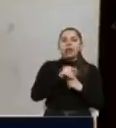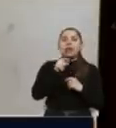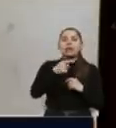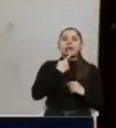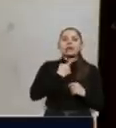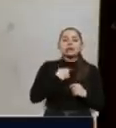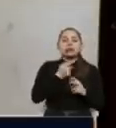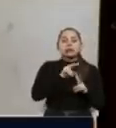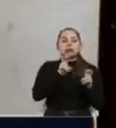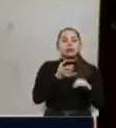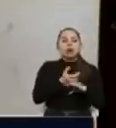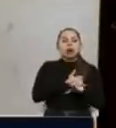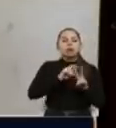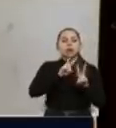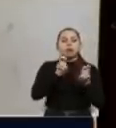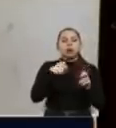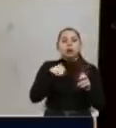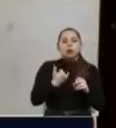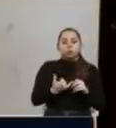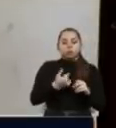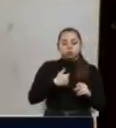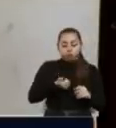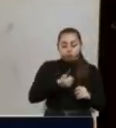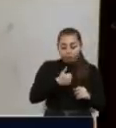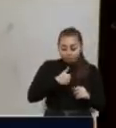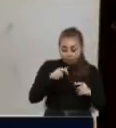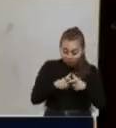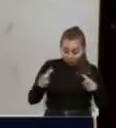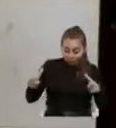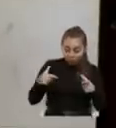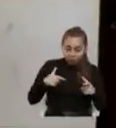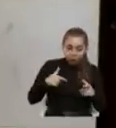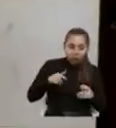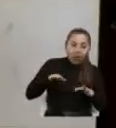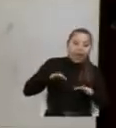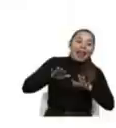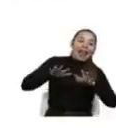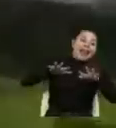que con todas sus capacidades no alcanza a cubrir más del